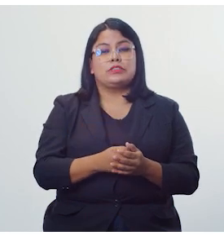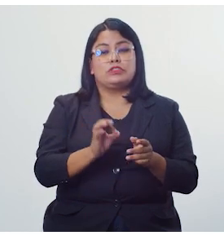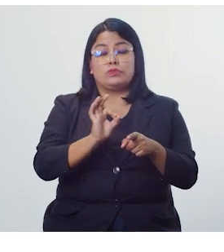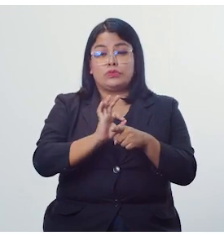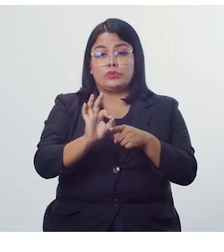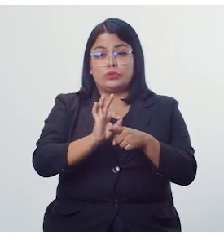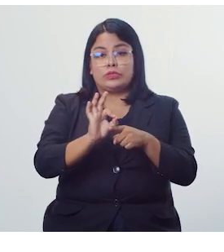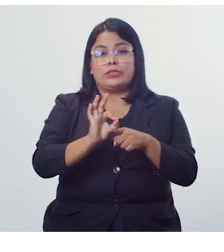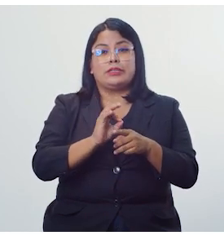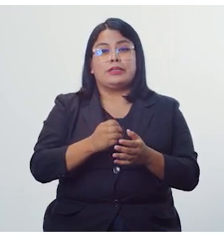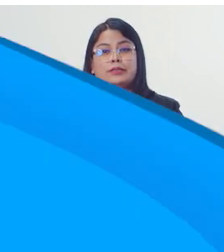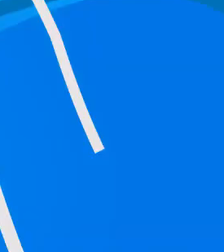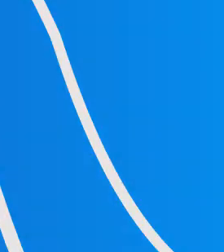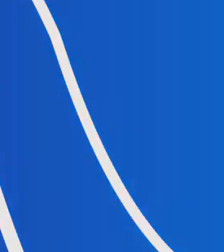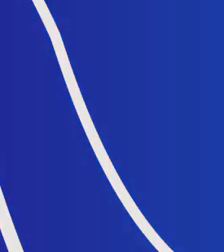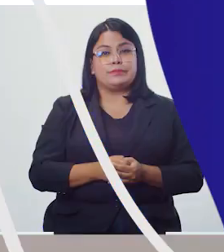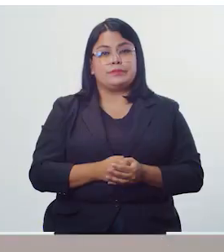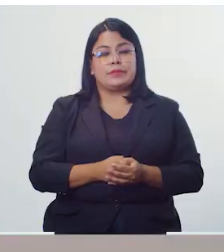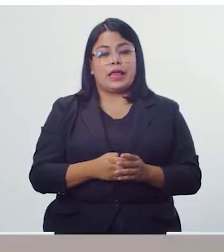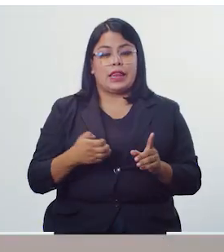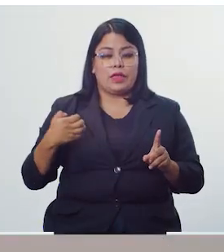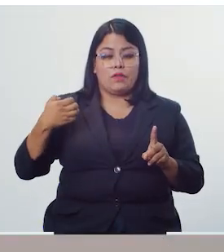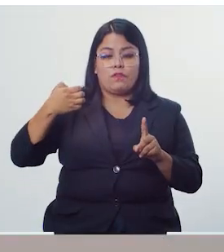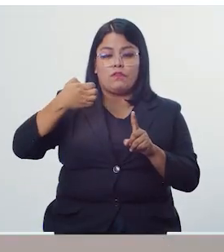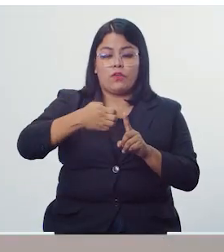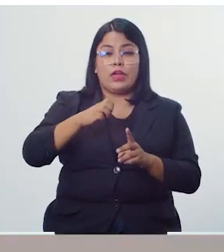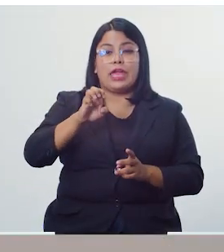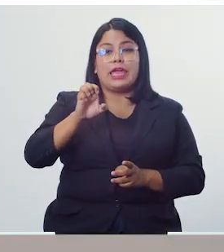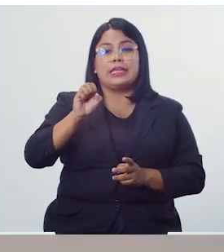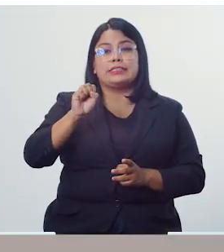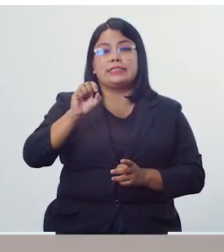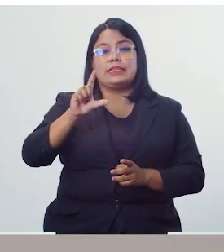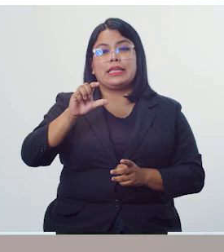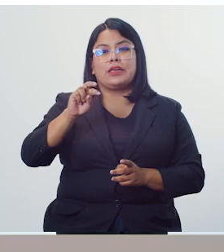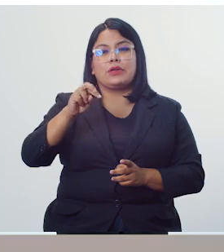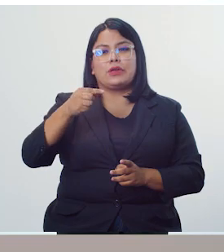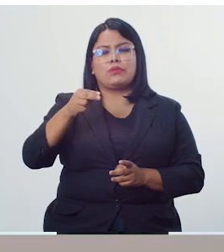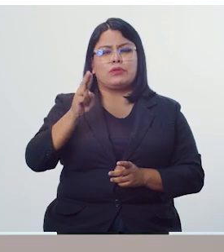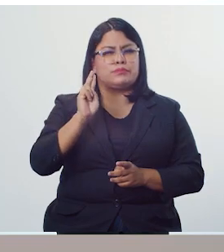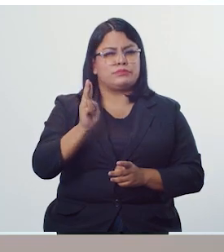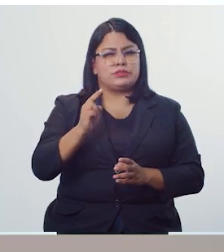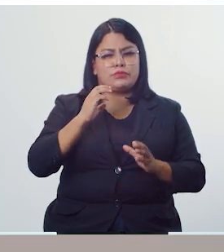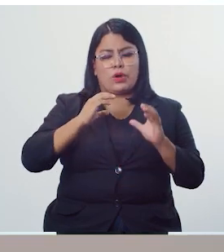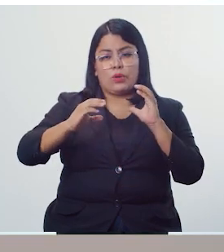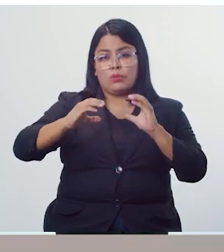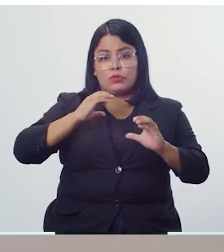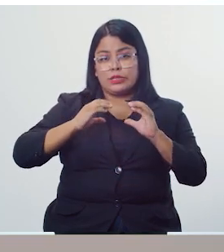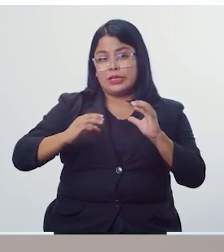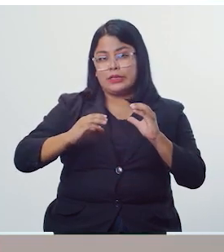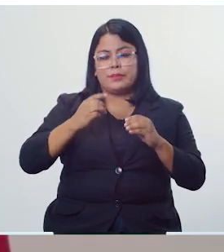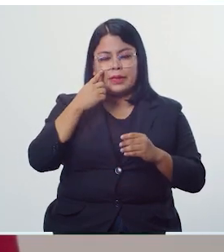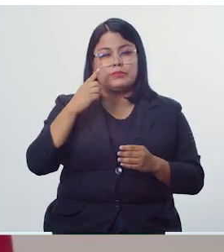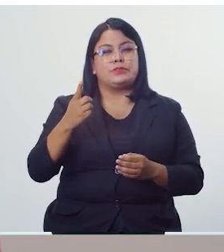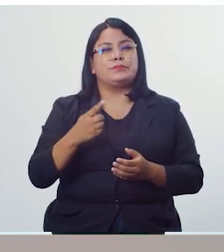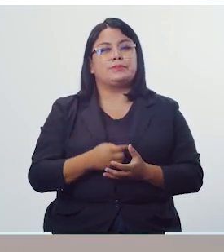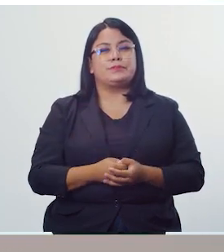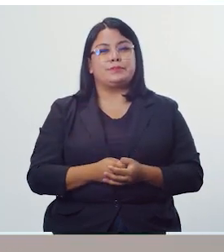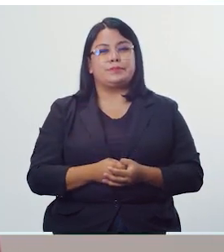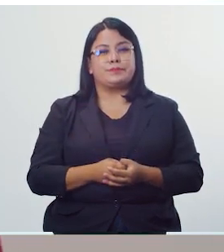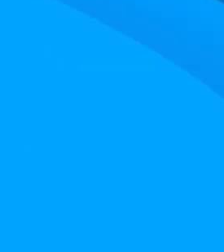y funcionales. El enfoque de Eslengua sigue siendo el enfoque comunicativo. Veamos lo